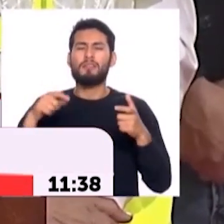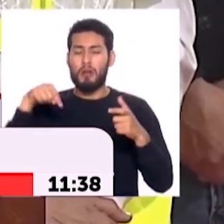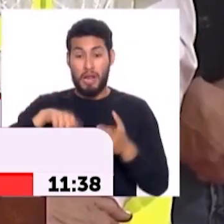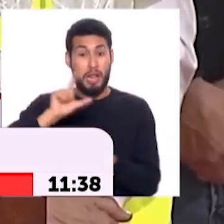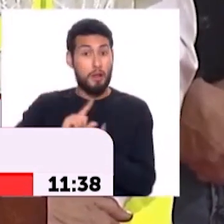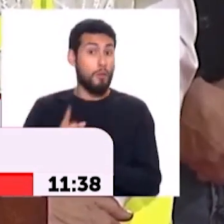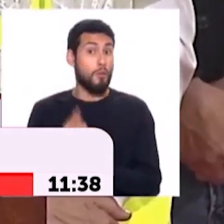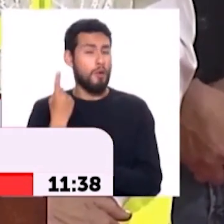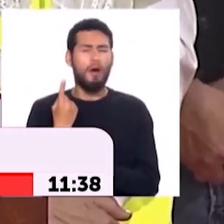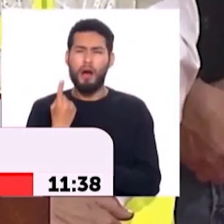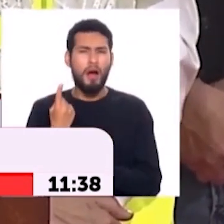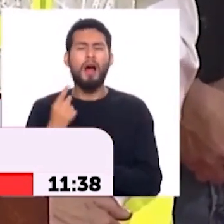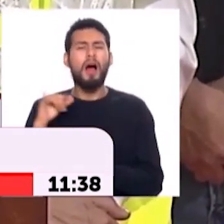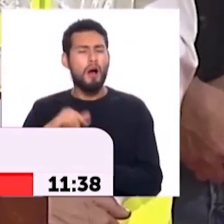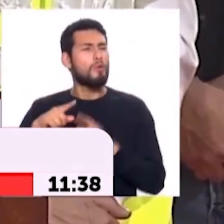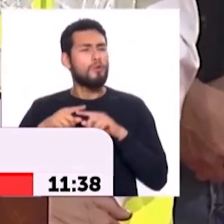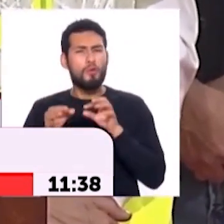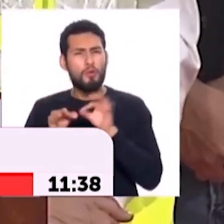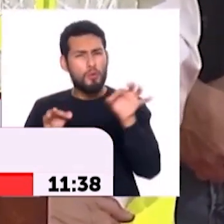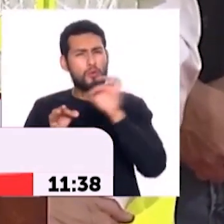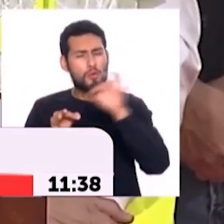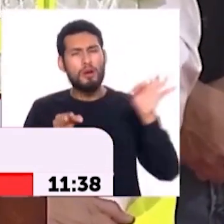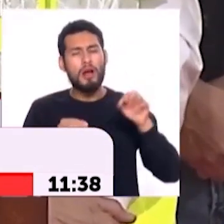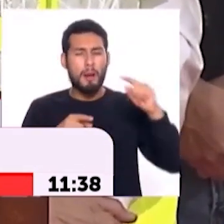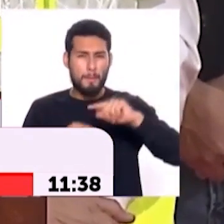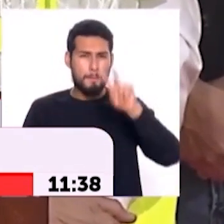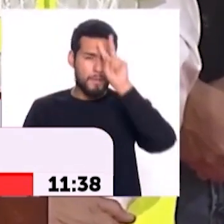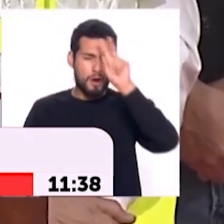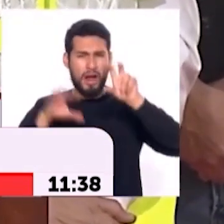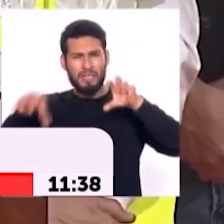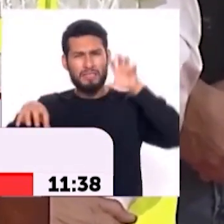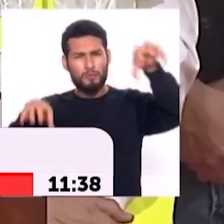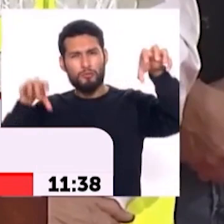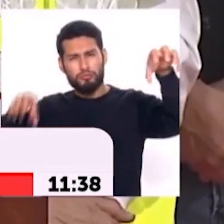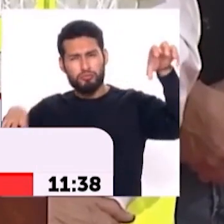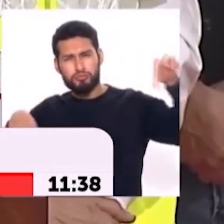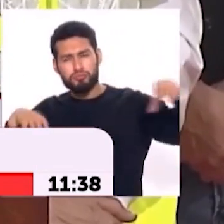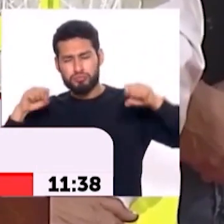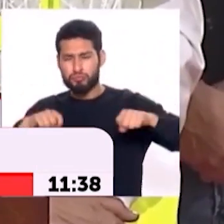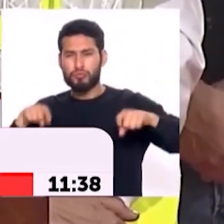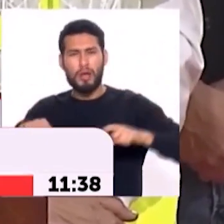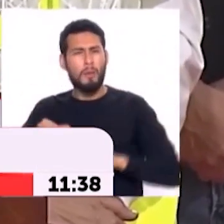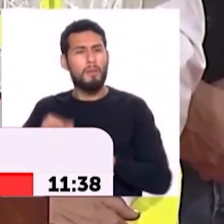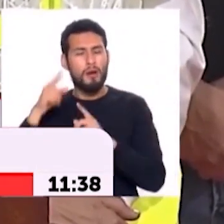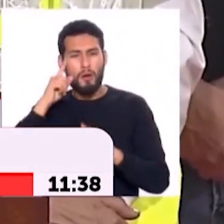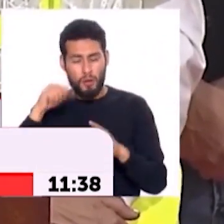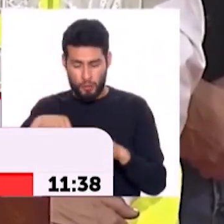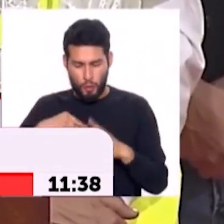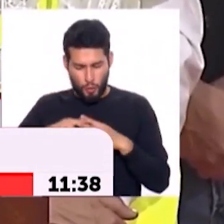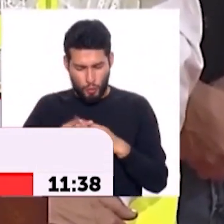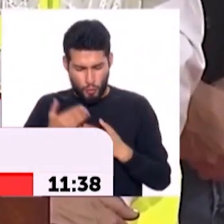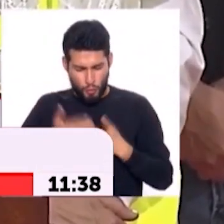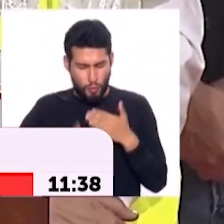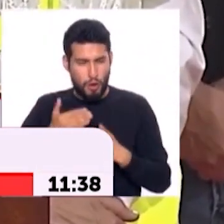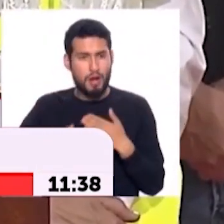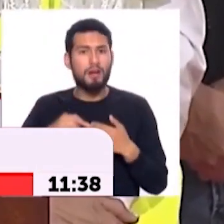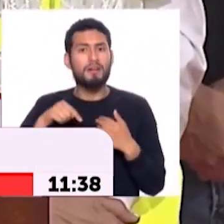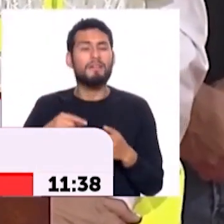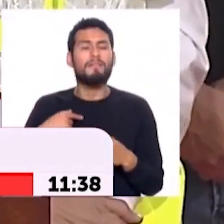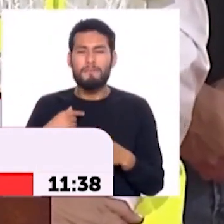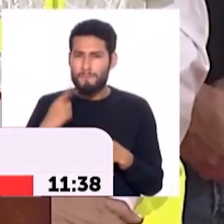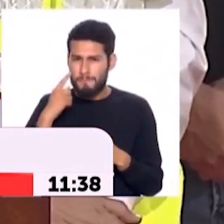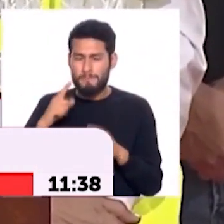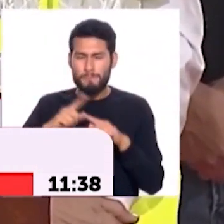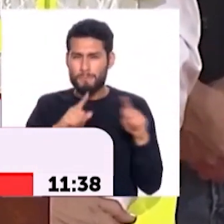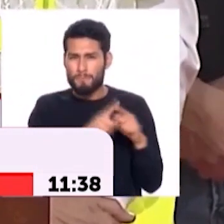en Bellavista hasta el punto donde me encuentro en la estación Puerto del Callao. También se pronunció la ministra de